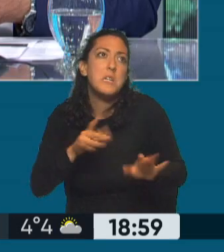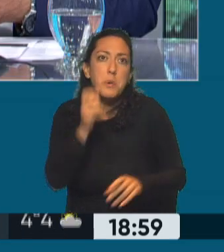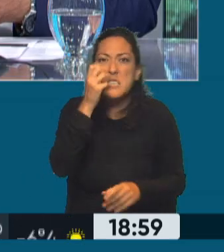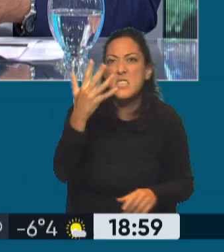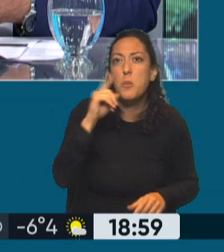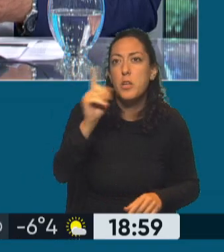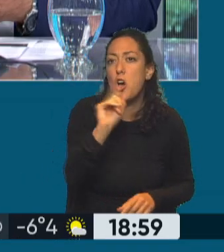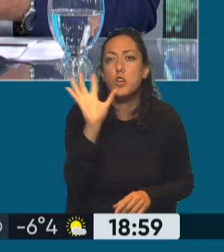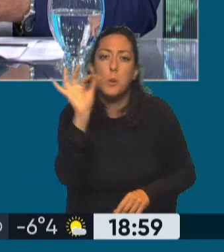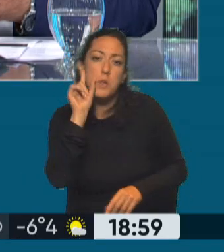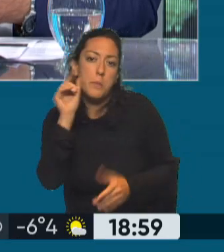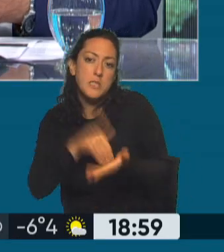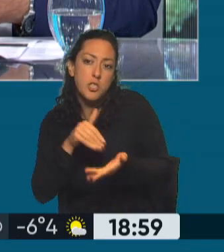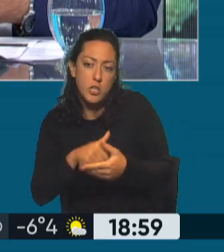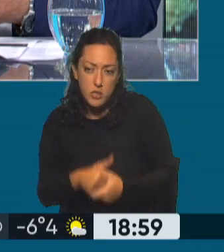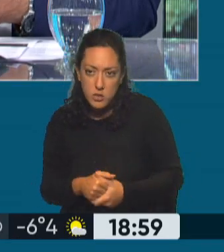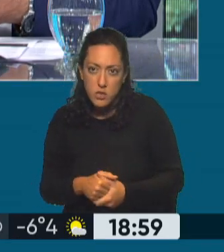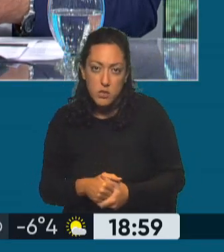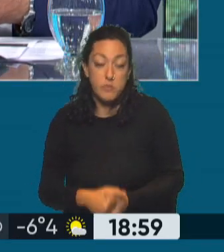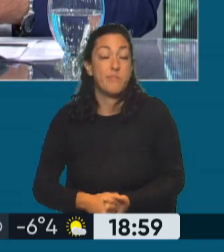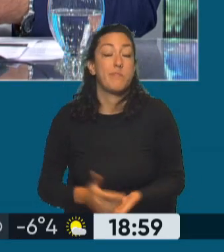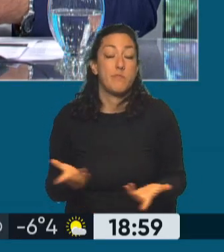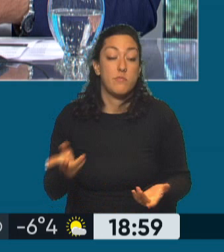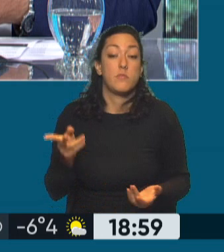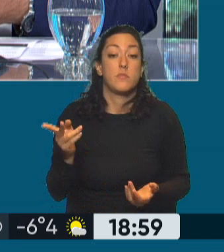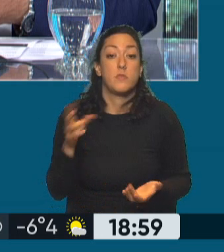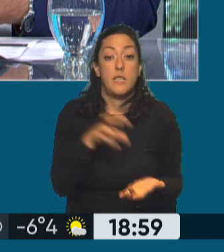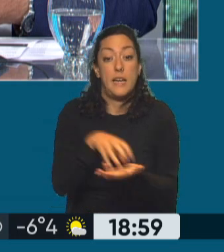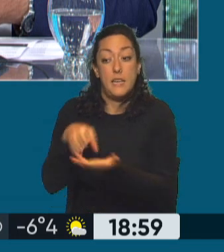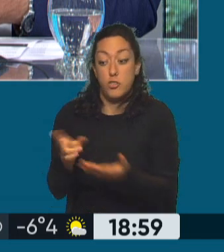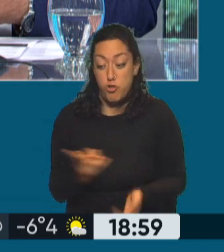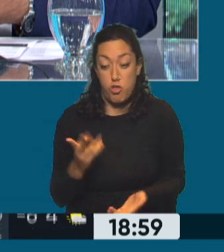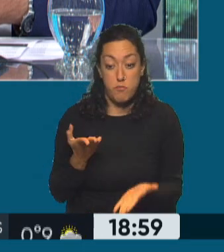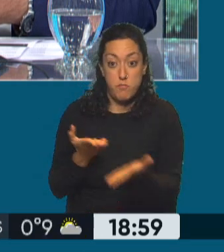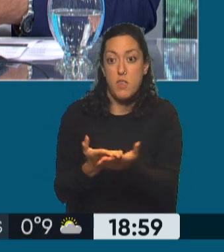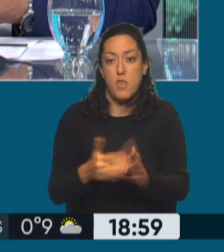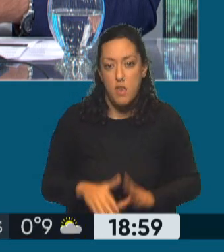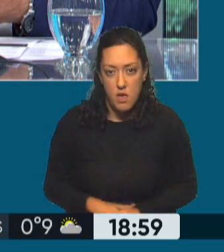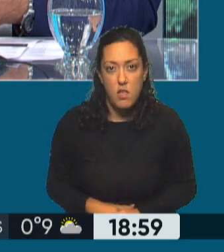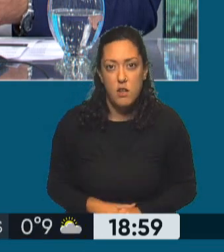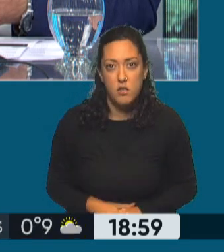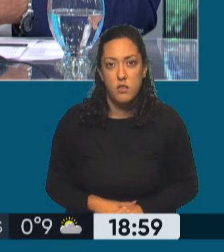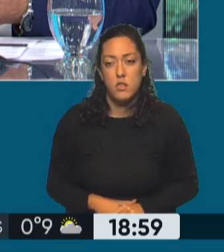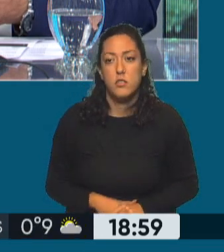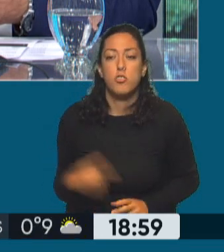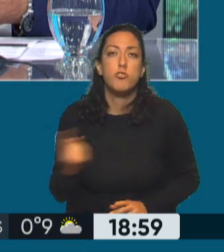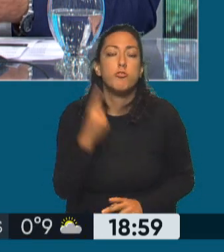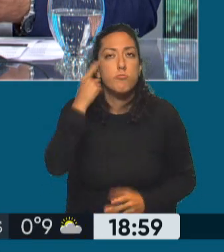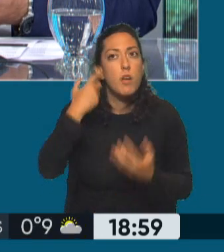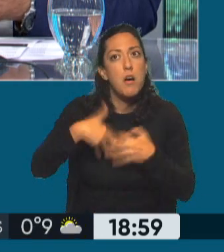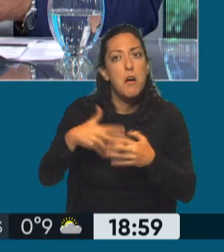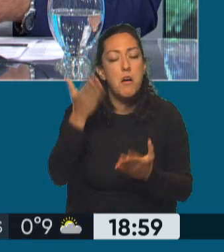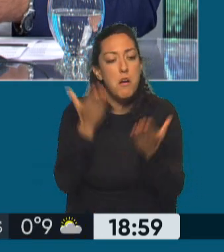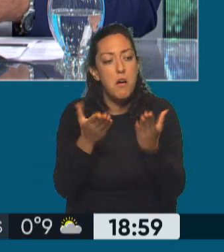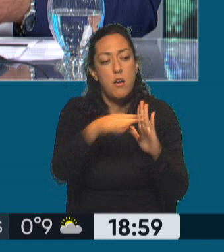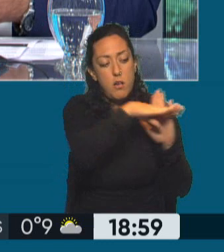no es- 50 millones. Ese es el pedido de estos dos estudios, básicamente, ¿no? Uno puede evaluar que en función de lo que le permite